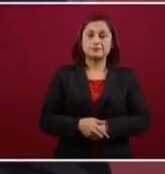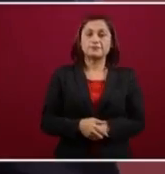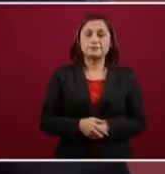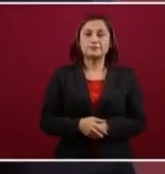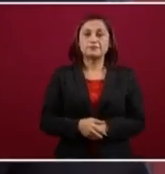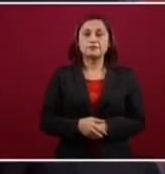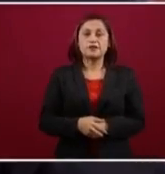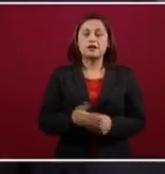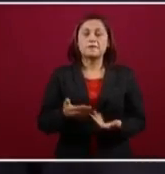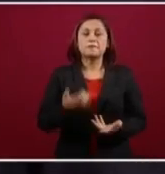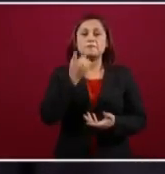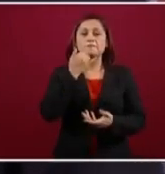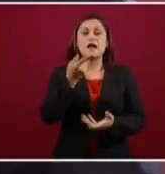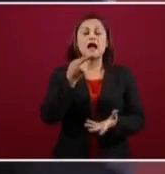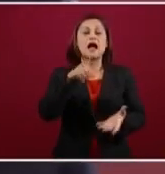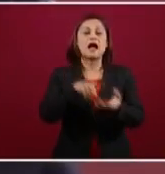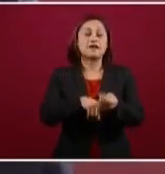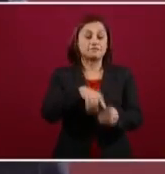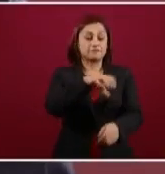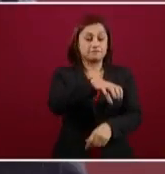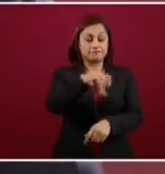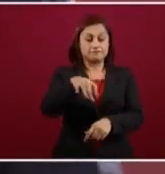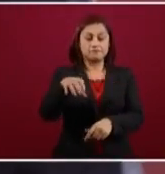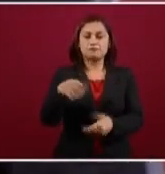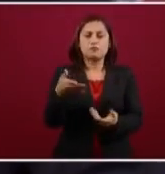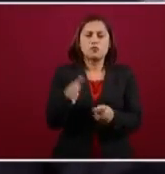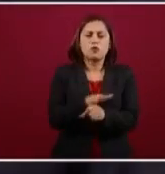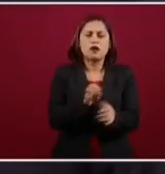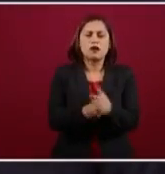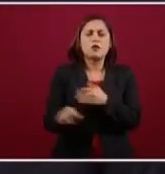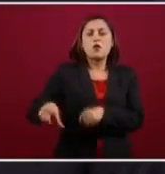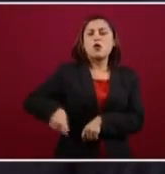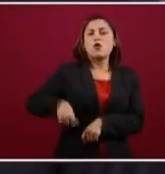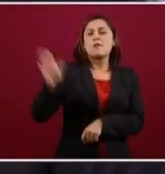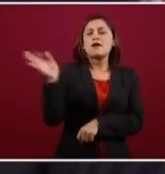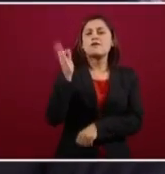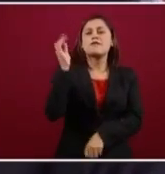Habían secretarías, o mejor dicho, el gobierno federal